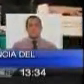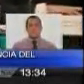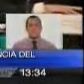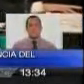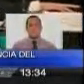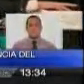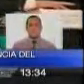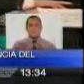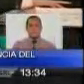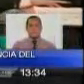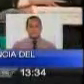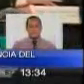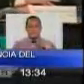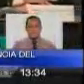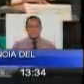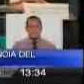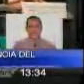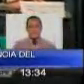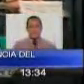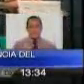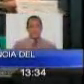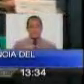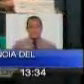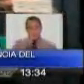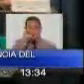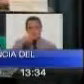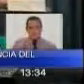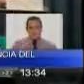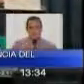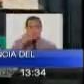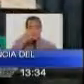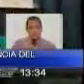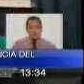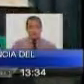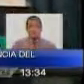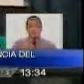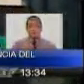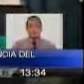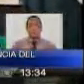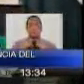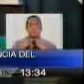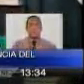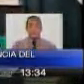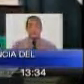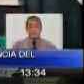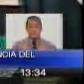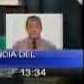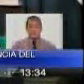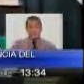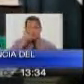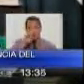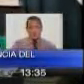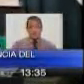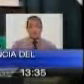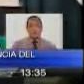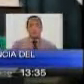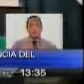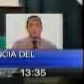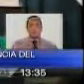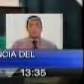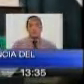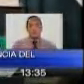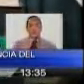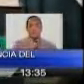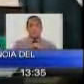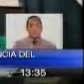Como responsable de la defensa legal del Perú, ¿ya han evaluado los daños que podría causarle esto al Perú en sede internacional?